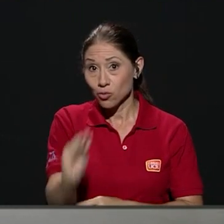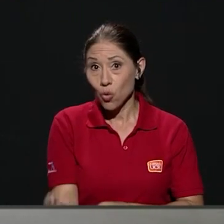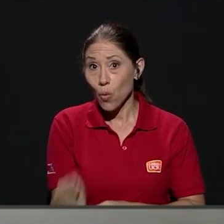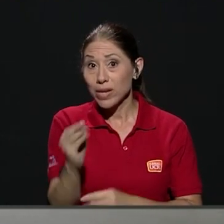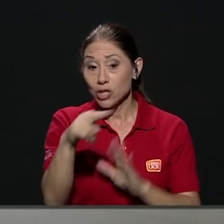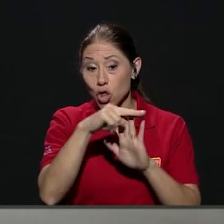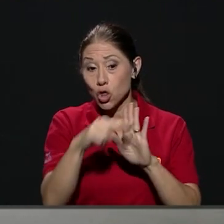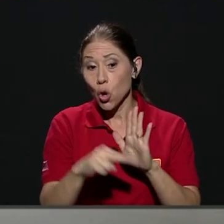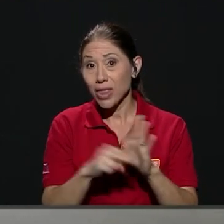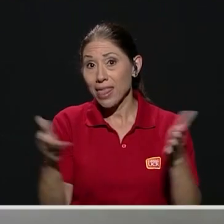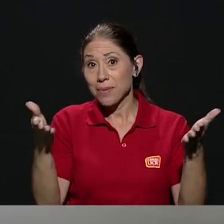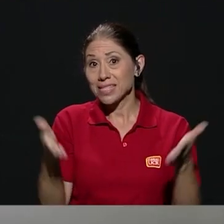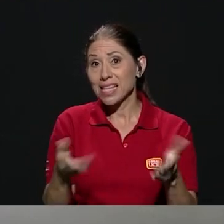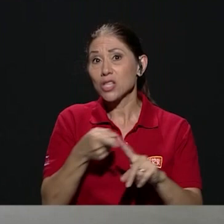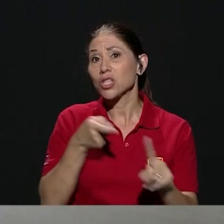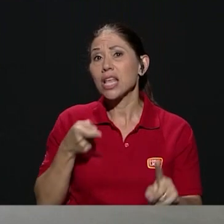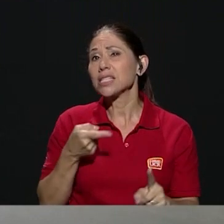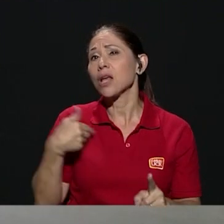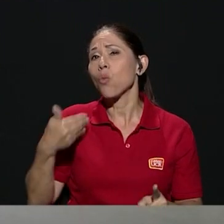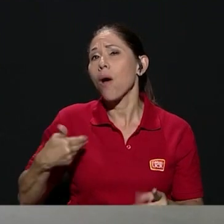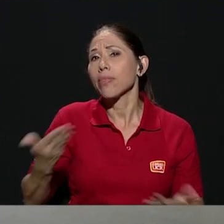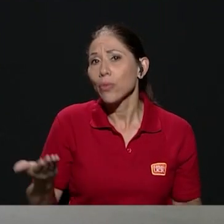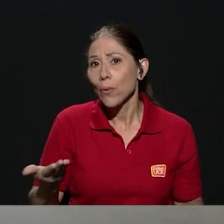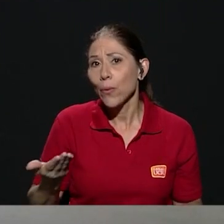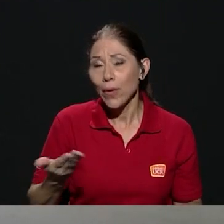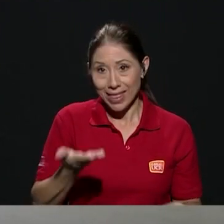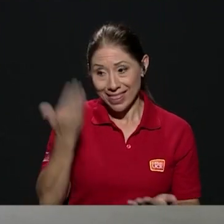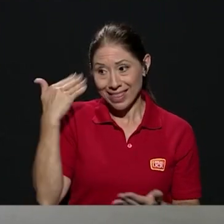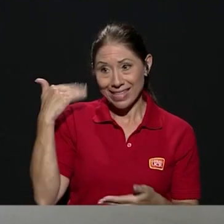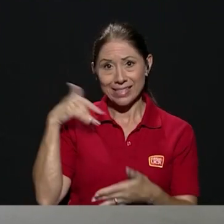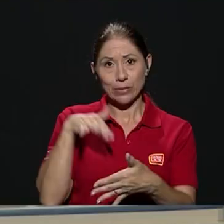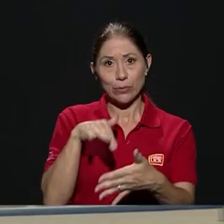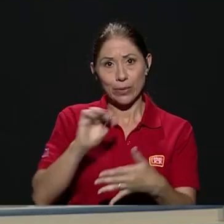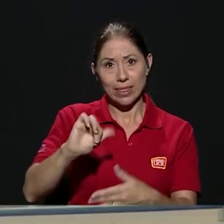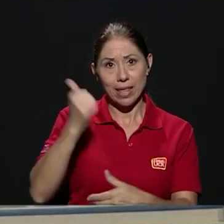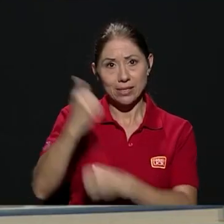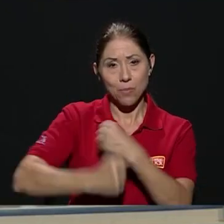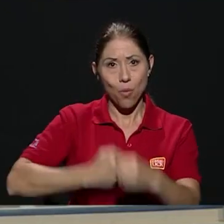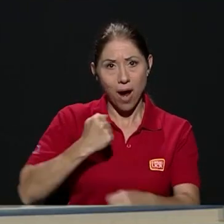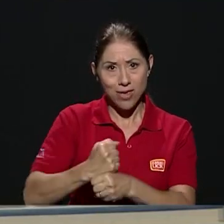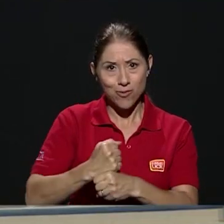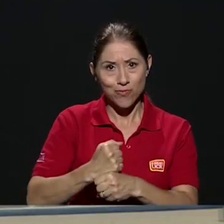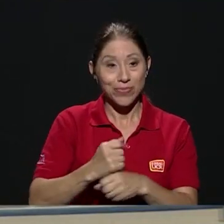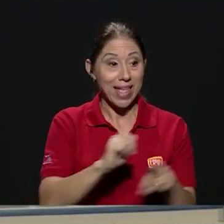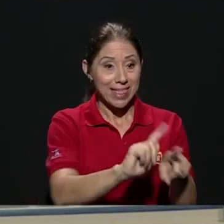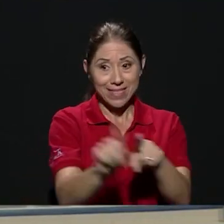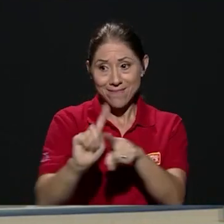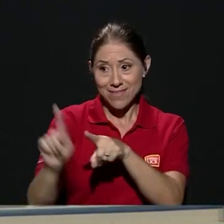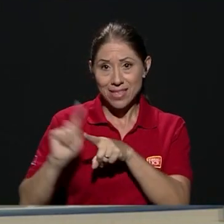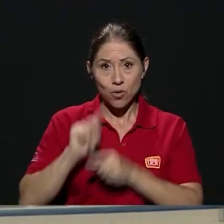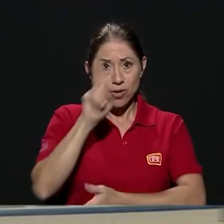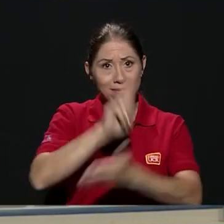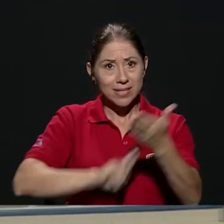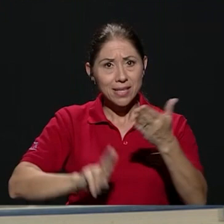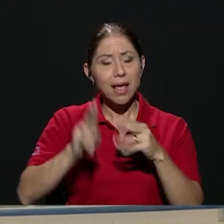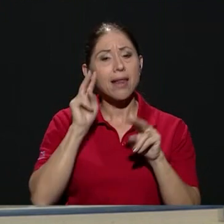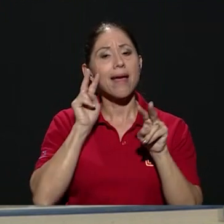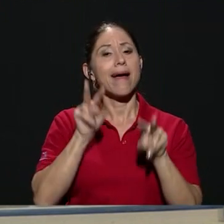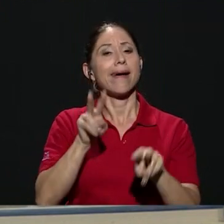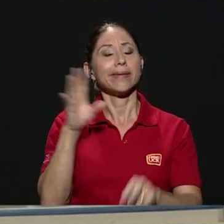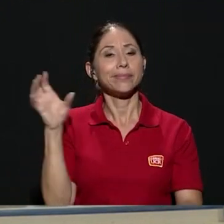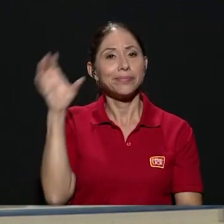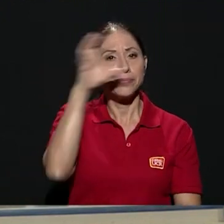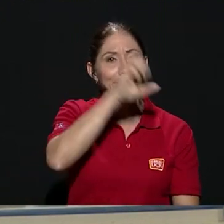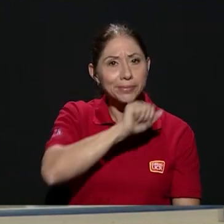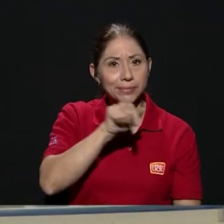construye desde que están en 10º año. Sí. Entonces nosotros en forma interuniversitaria nos dimos cuenta de eso y